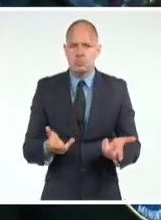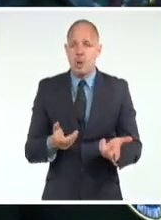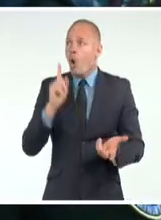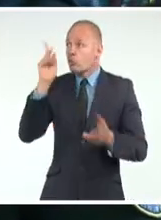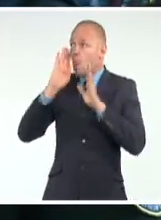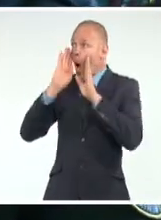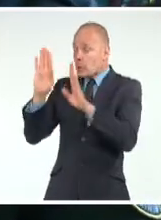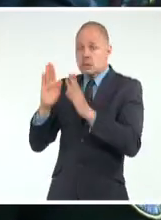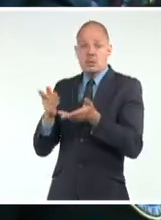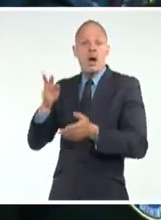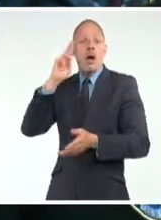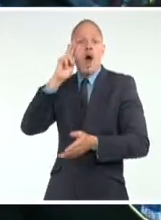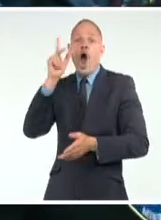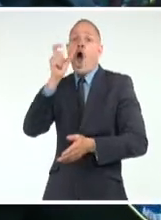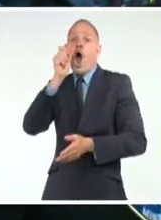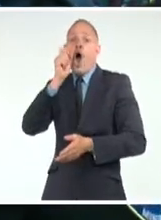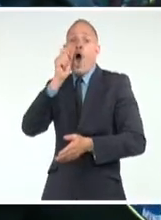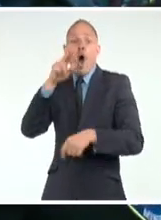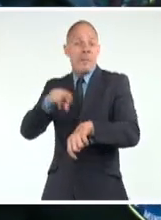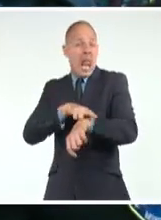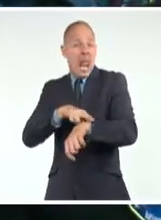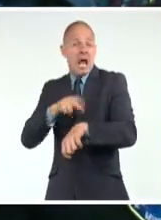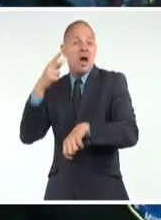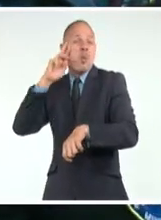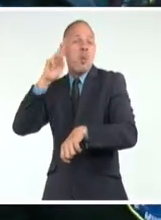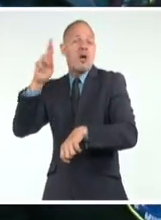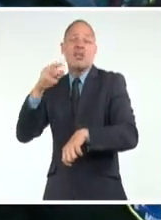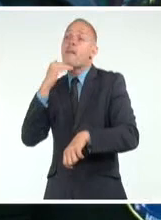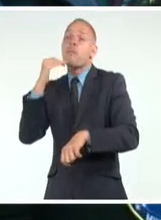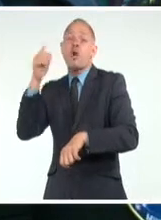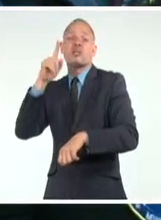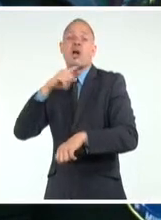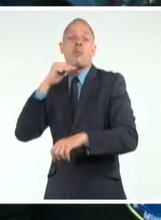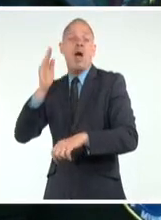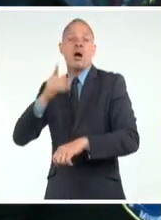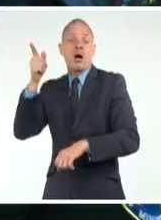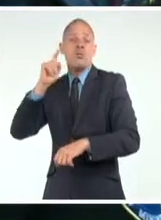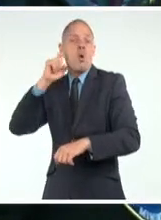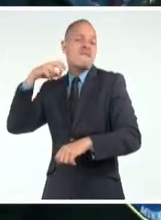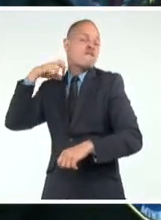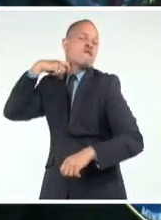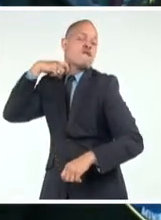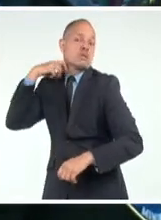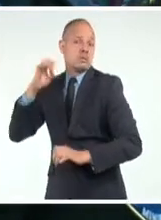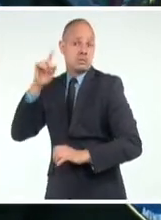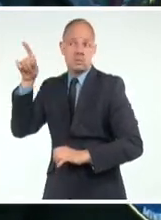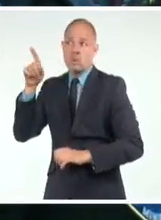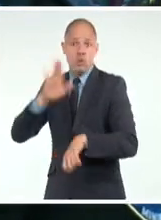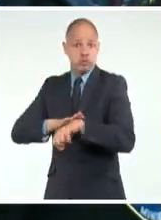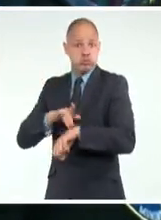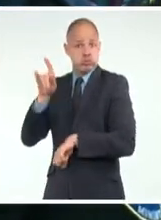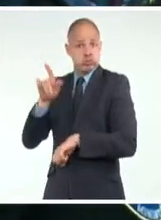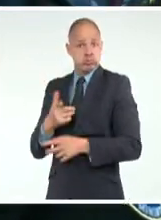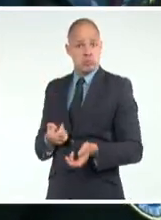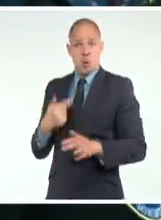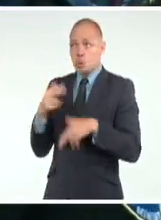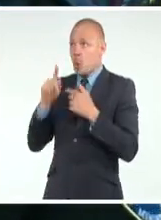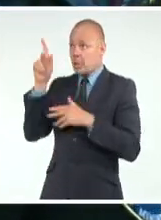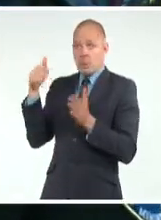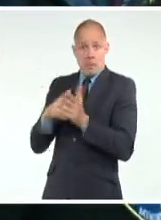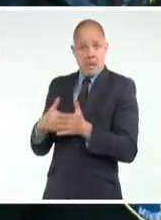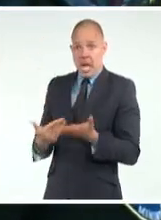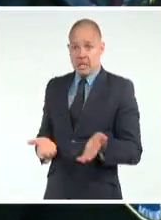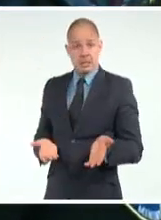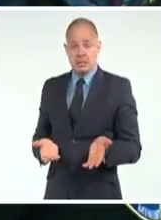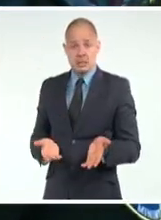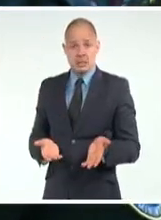George Floyd, un ciudadano afroamericano, fue víctima de asesinato por las acciones brutales de la policía, principalmente por ser negro, porque en ese